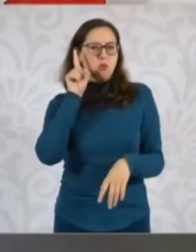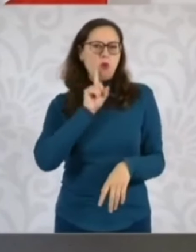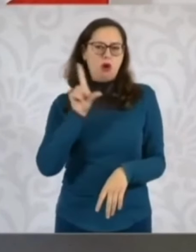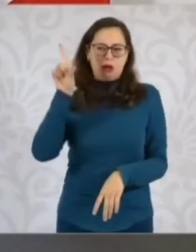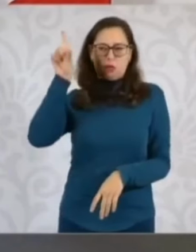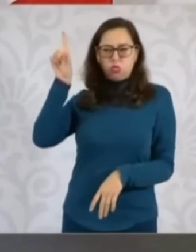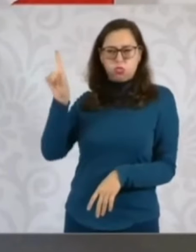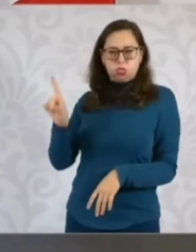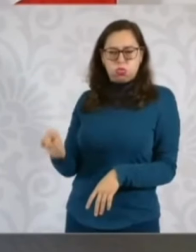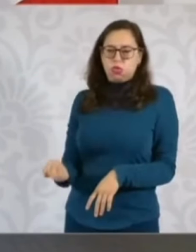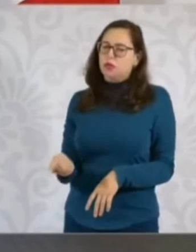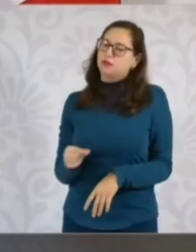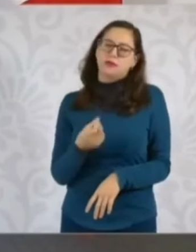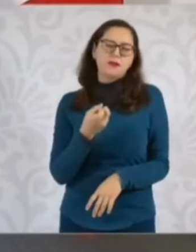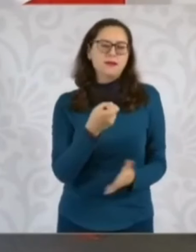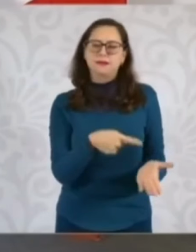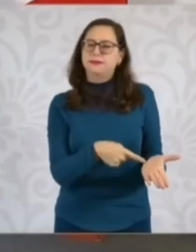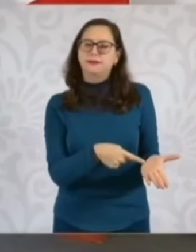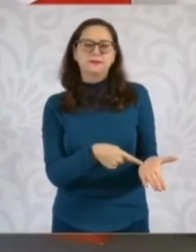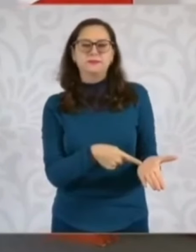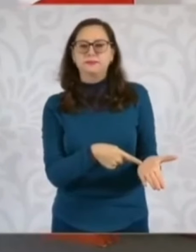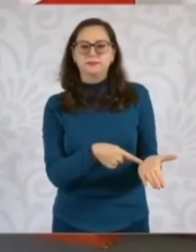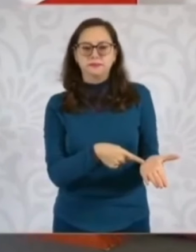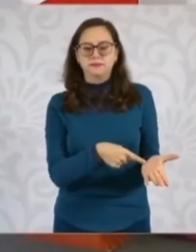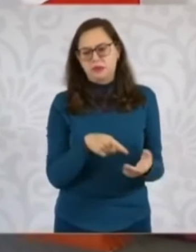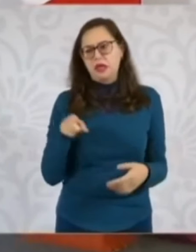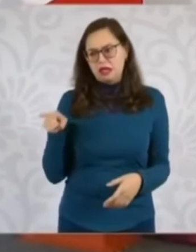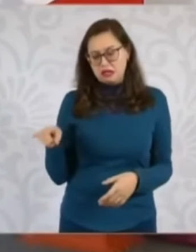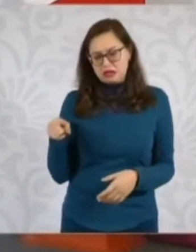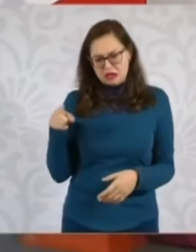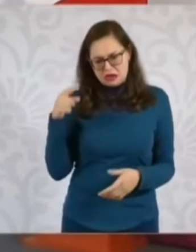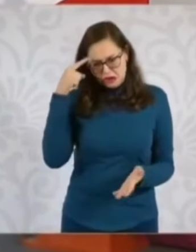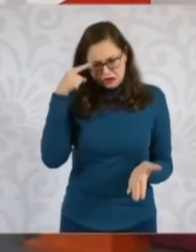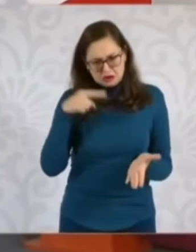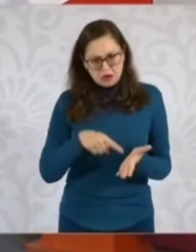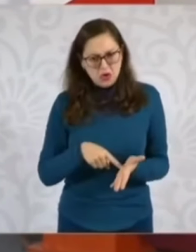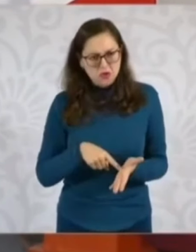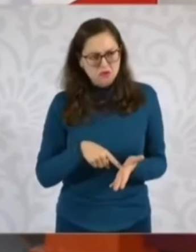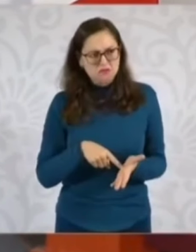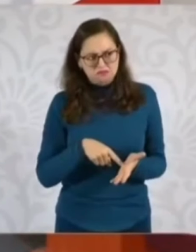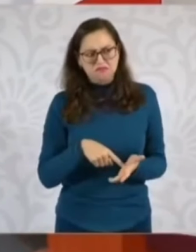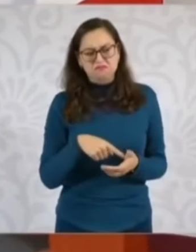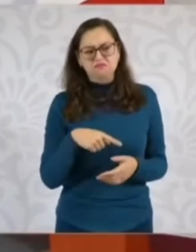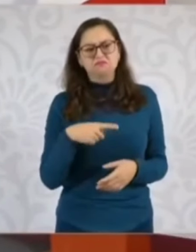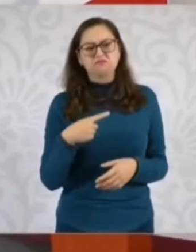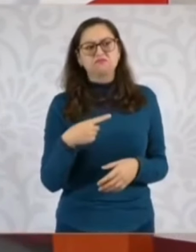Y más allá, entiendo que ella va a poner una demanda, que decidió hacerlo.